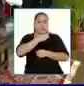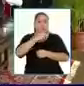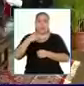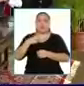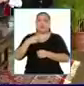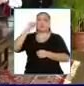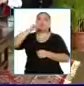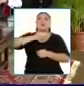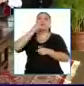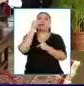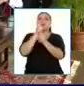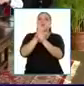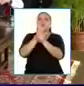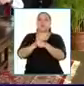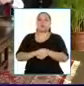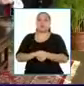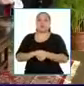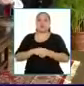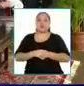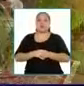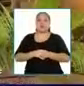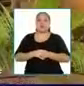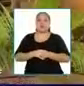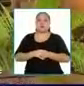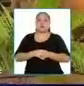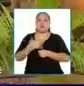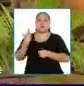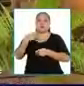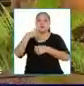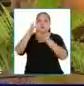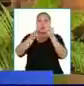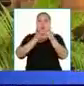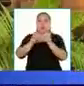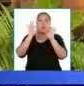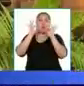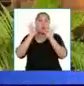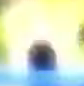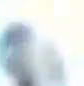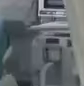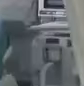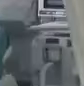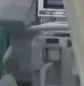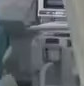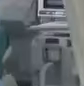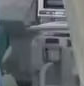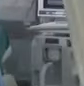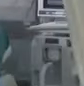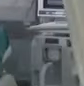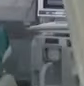importante la labor, no solamente de la iglesia, sino de organizaciones que se suman a resolver problemas,